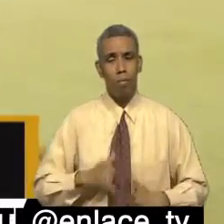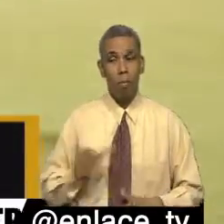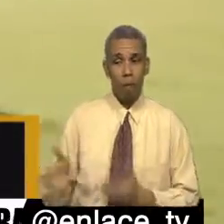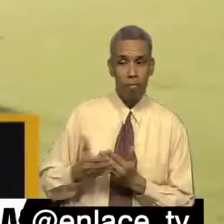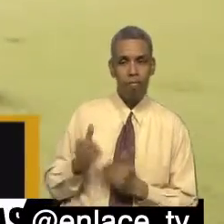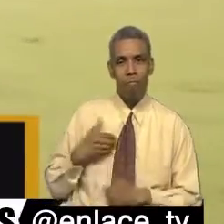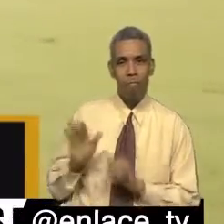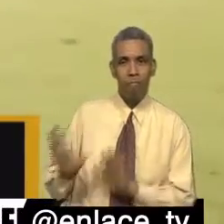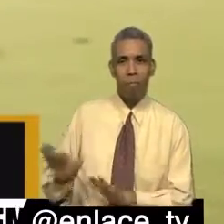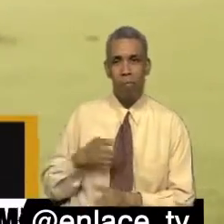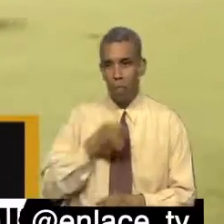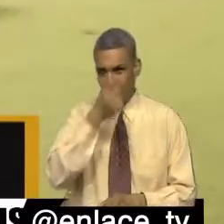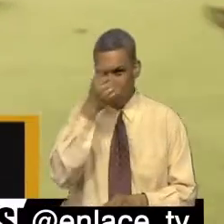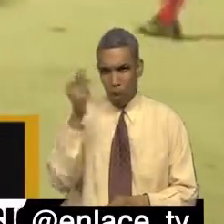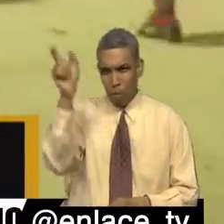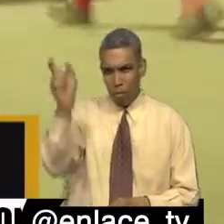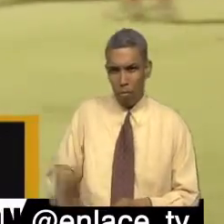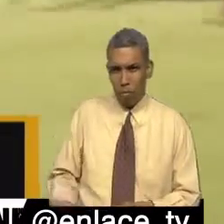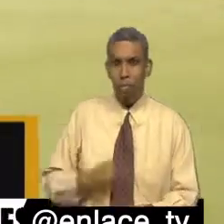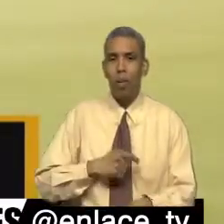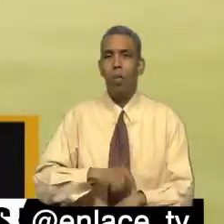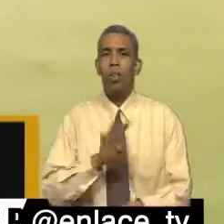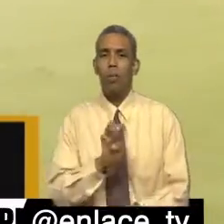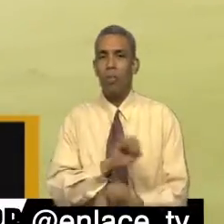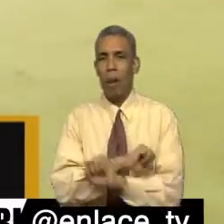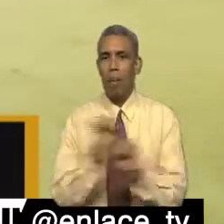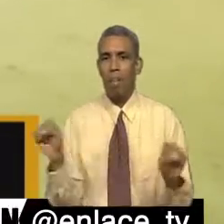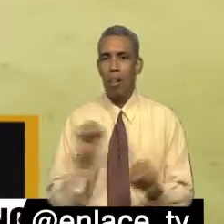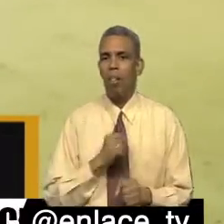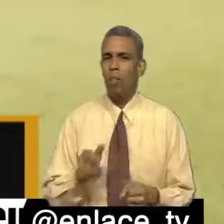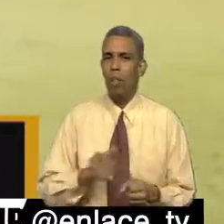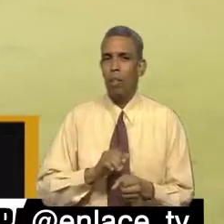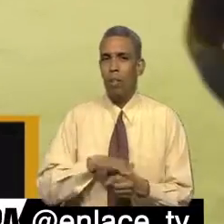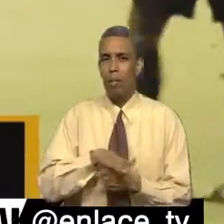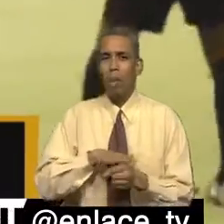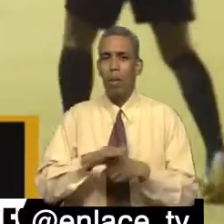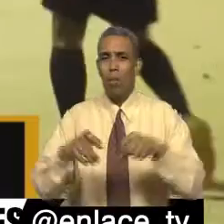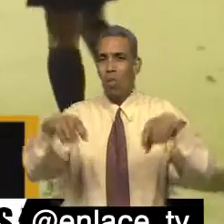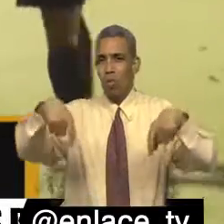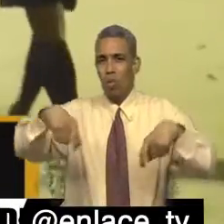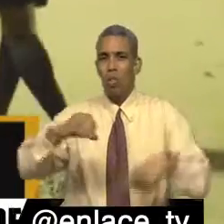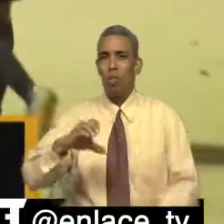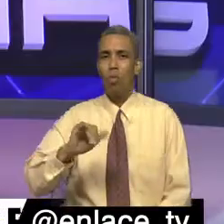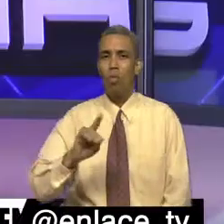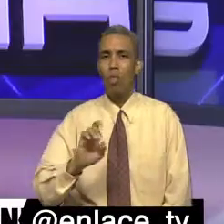desarrollará todos los domingos a partir de las 9 de la mañana en la cancha del barrio Ciudadela Pipatón.